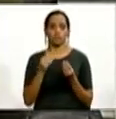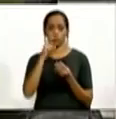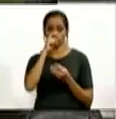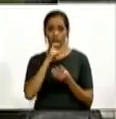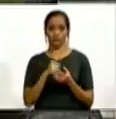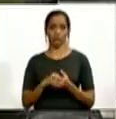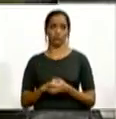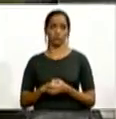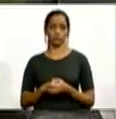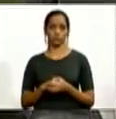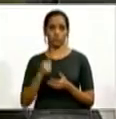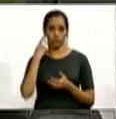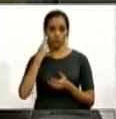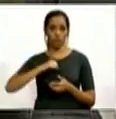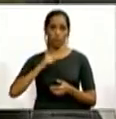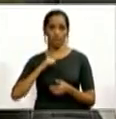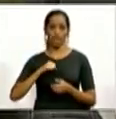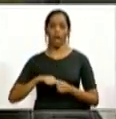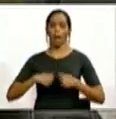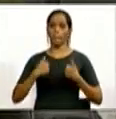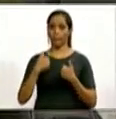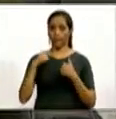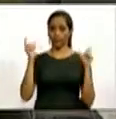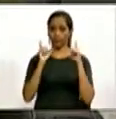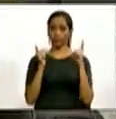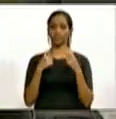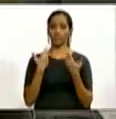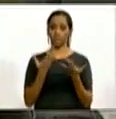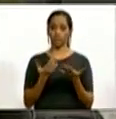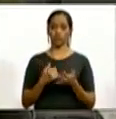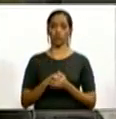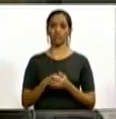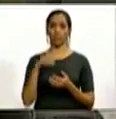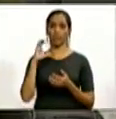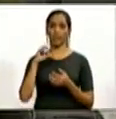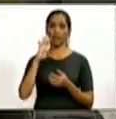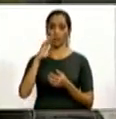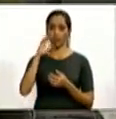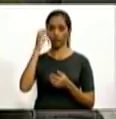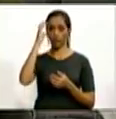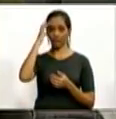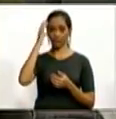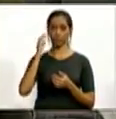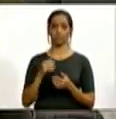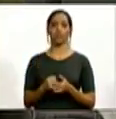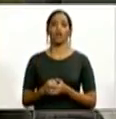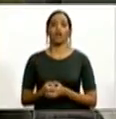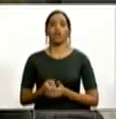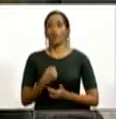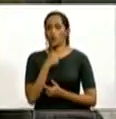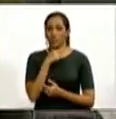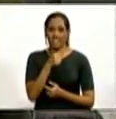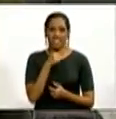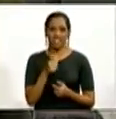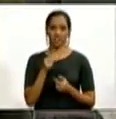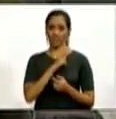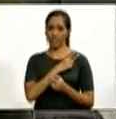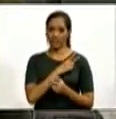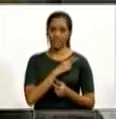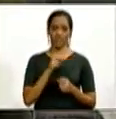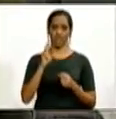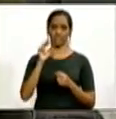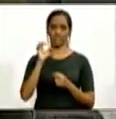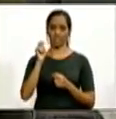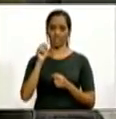años. Yo que fue el policía que más pantalla se le dio en este país, en la Cuarta República. Los principales noticieros de Venevisión, de